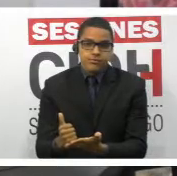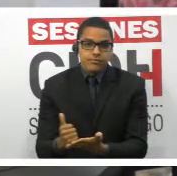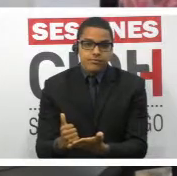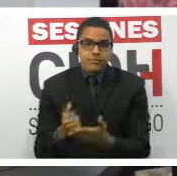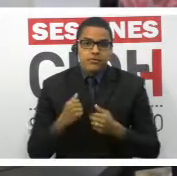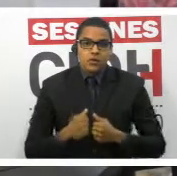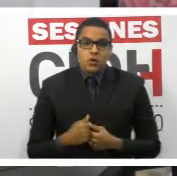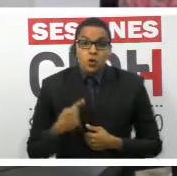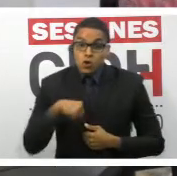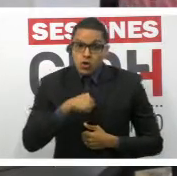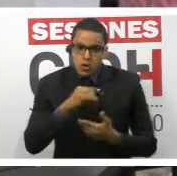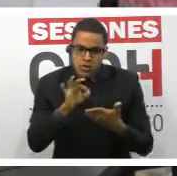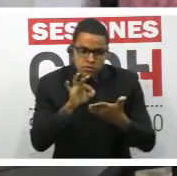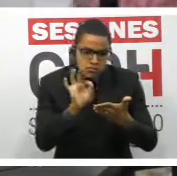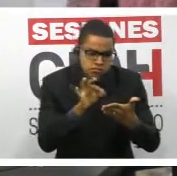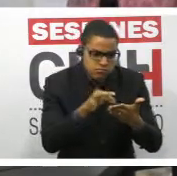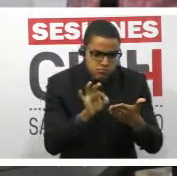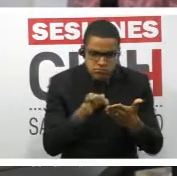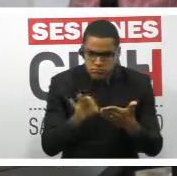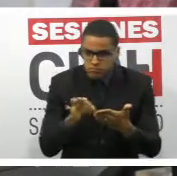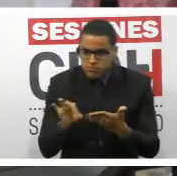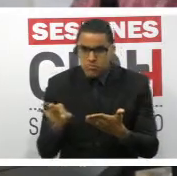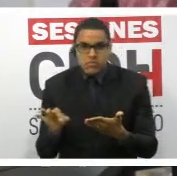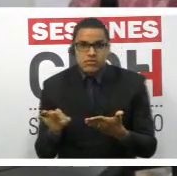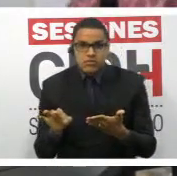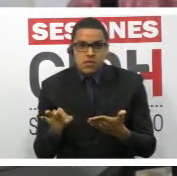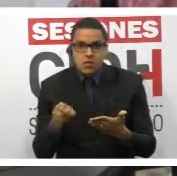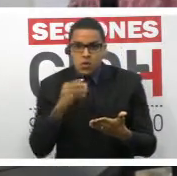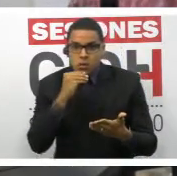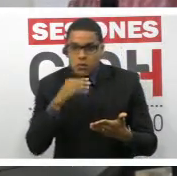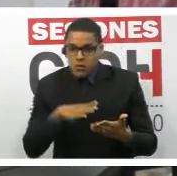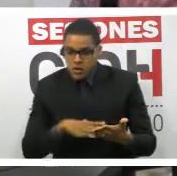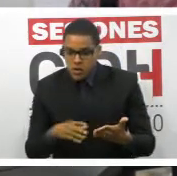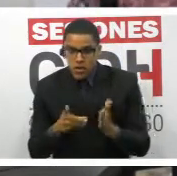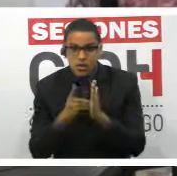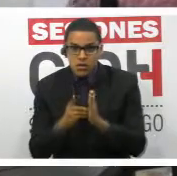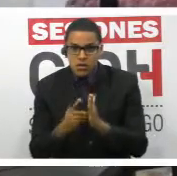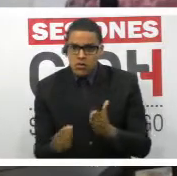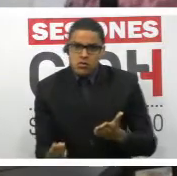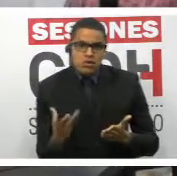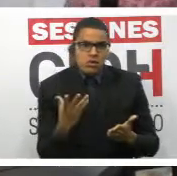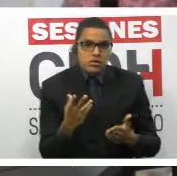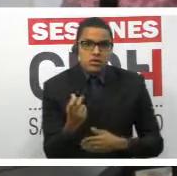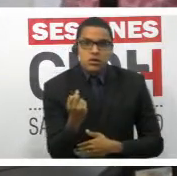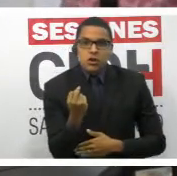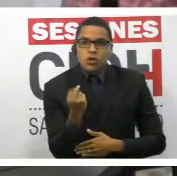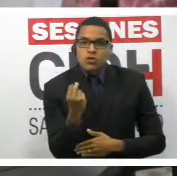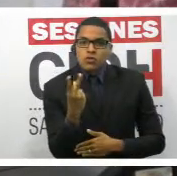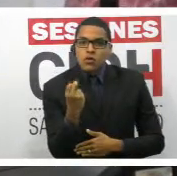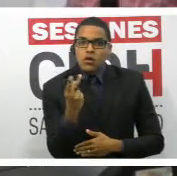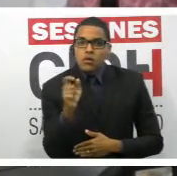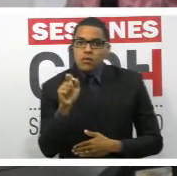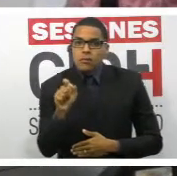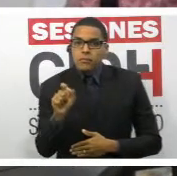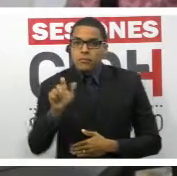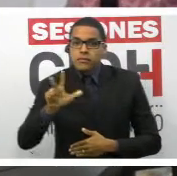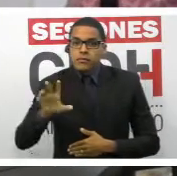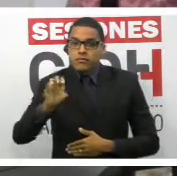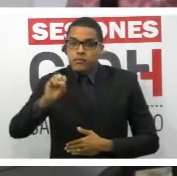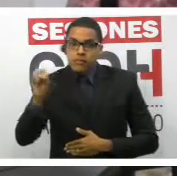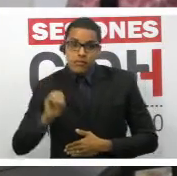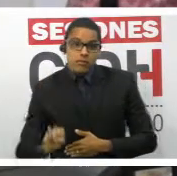vivienda representamos más del 12.3 por ciento de personas con discapacidad